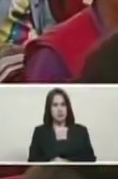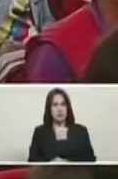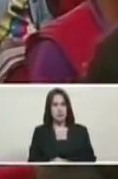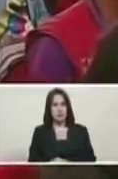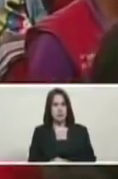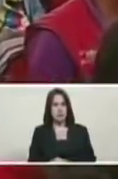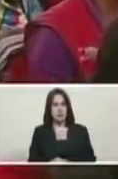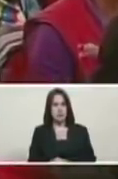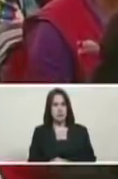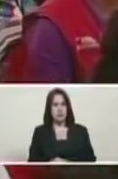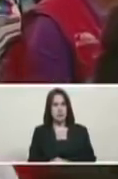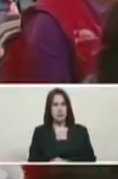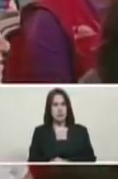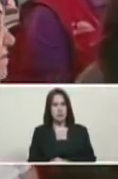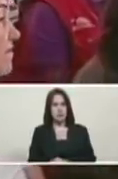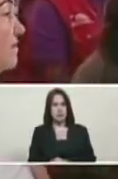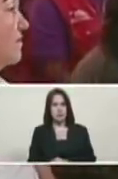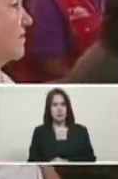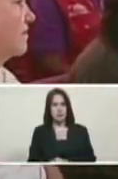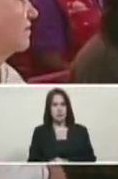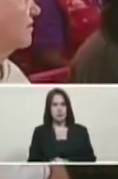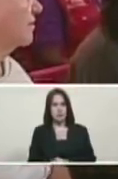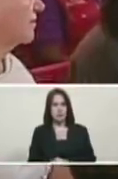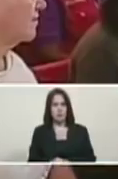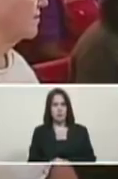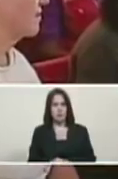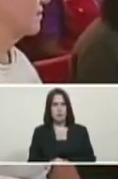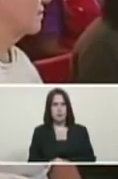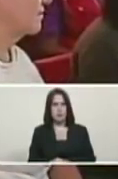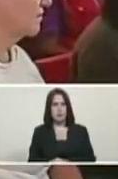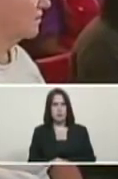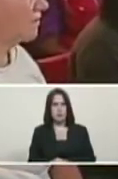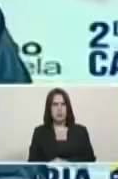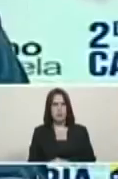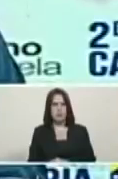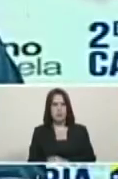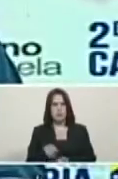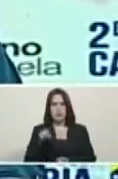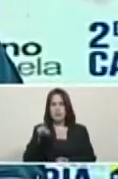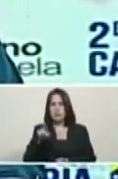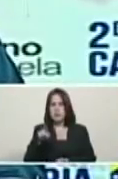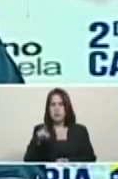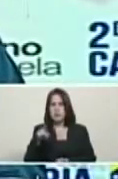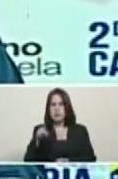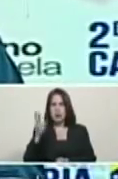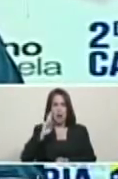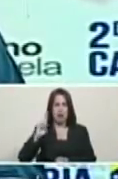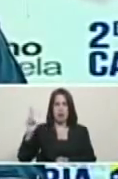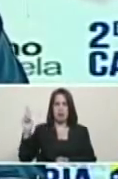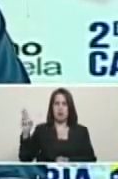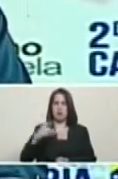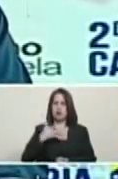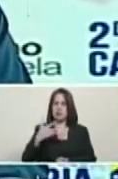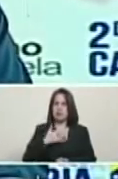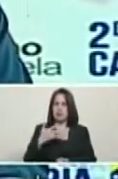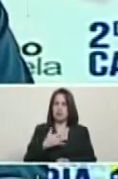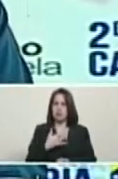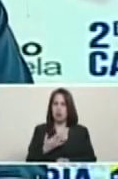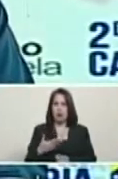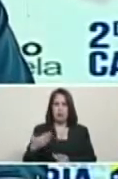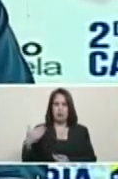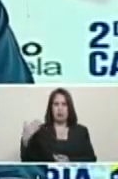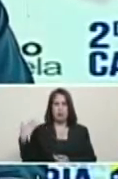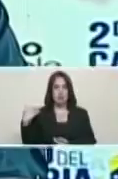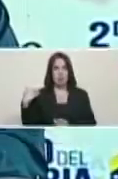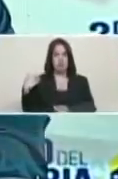por Chacao, no sé cómo se llamaba. ¿Todavía existe? Radio Sensación. Y